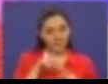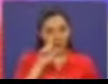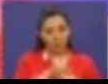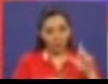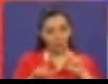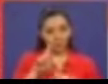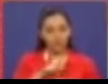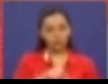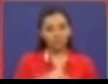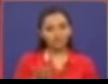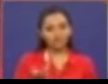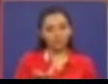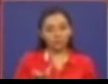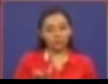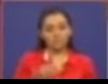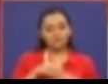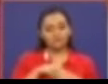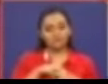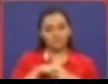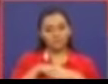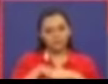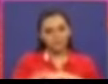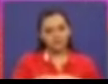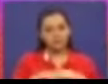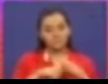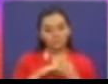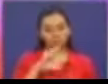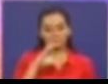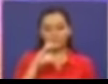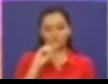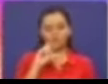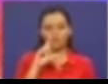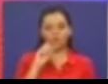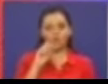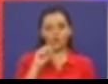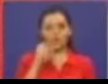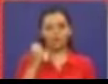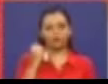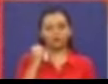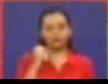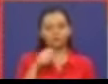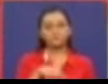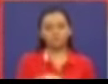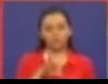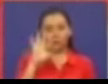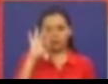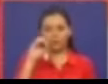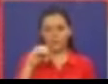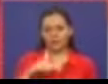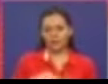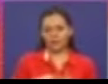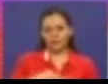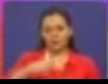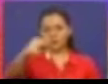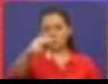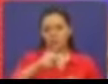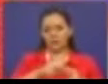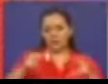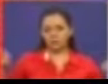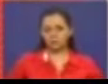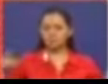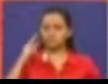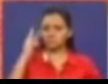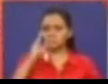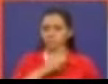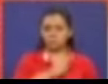en la reserva de Colonso. ¿Cuántas hectáreas son? 90.000 hectáreas, me parece, ¿verdad? Ninguna universidad del